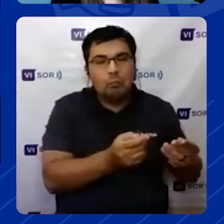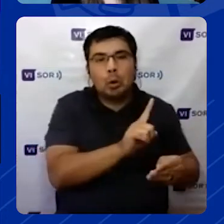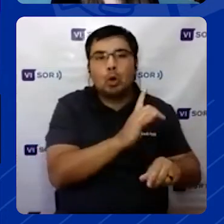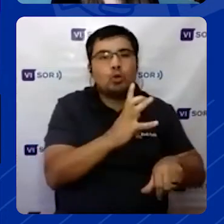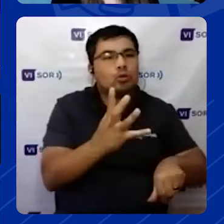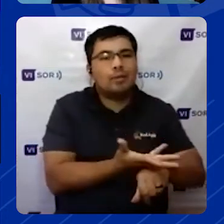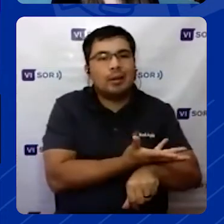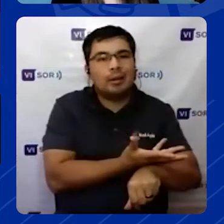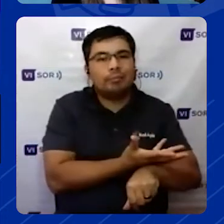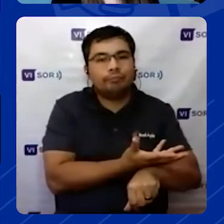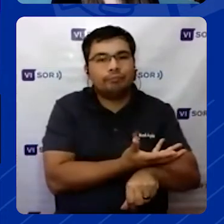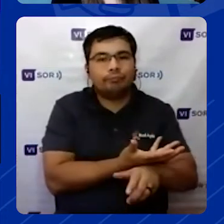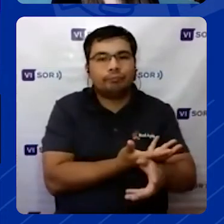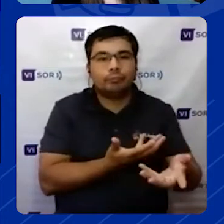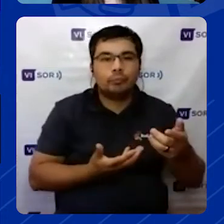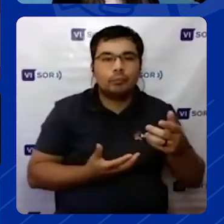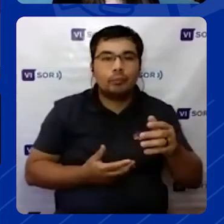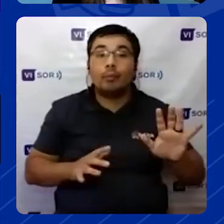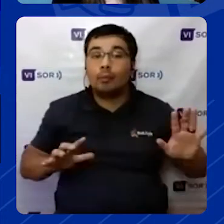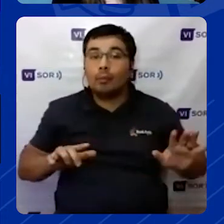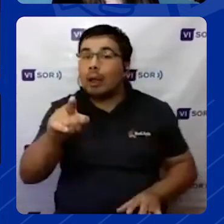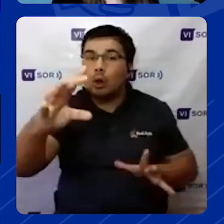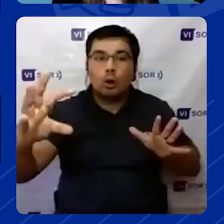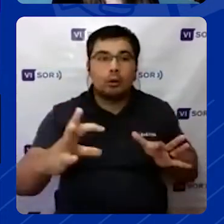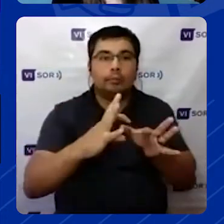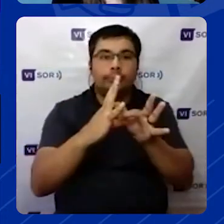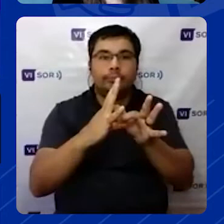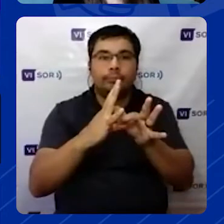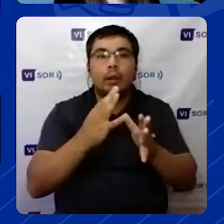Y relacionado con eso mismo, Oscar, también preguntan